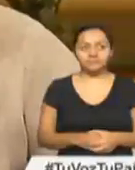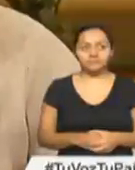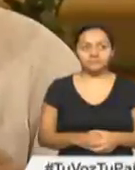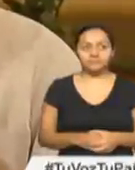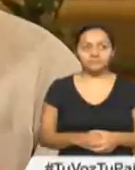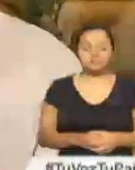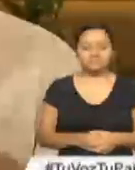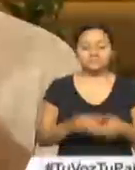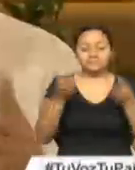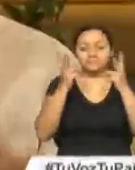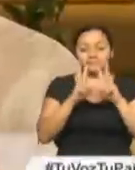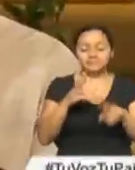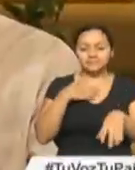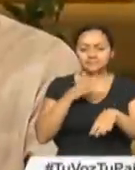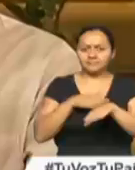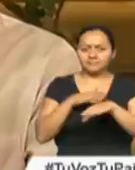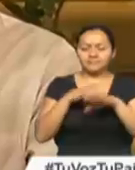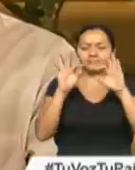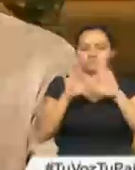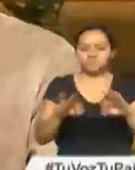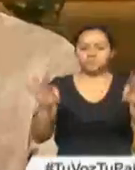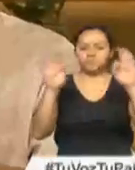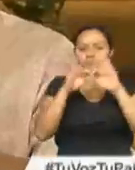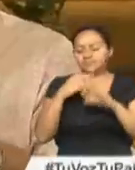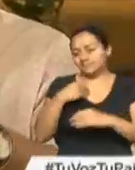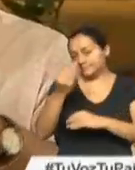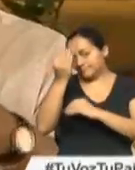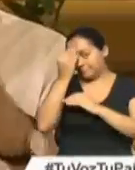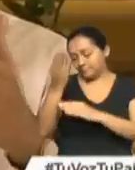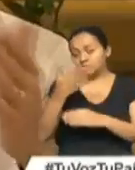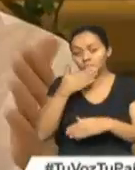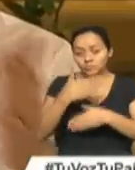Y quiero resaltar realmente cómo hemos